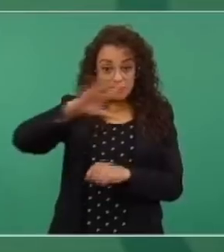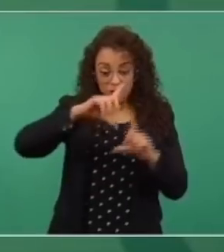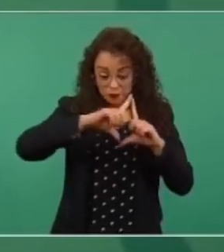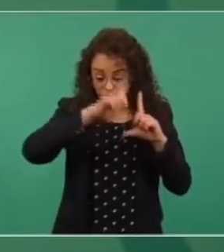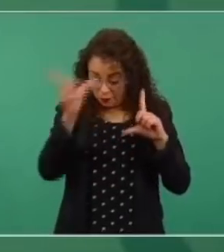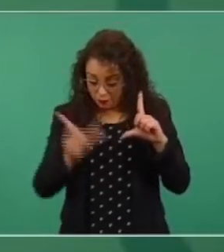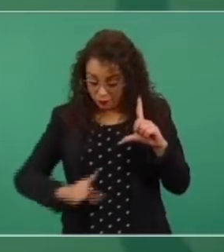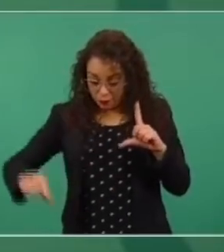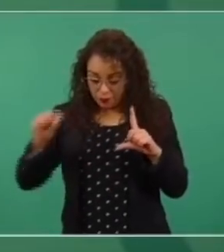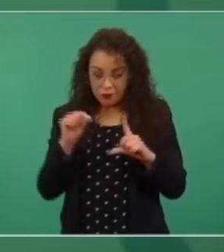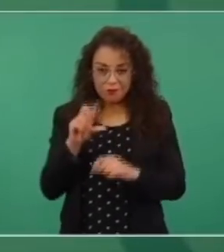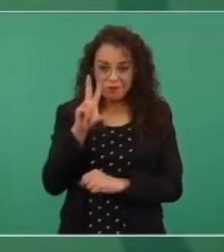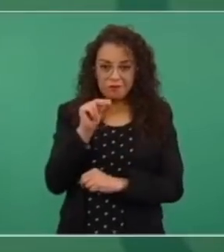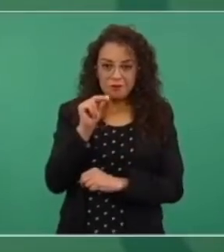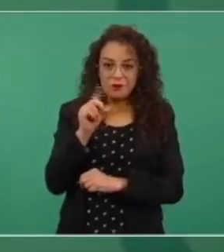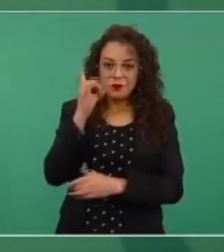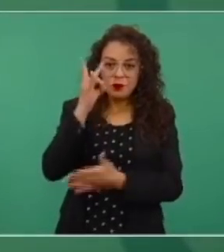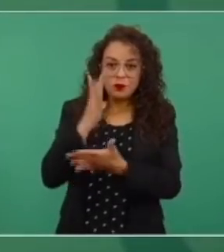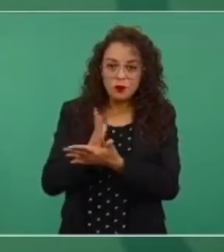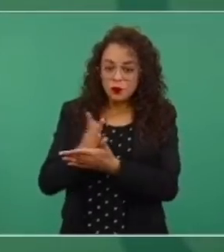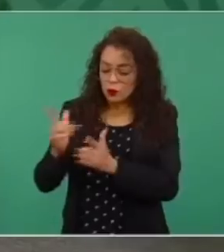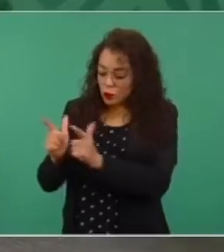facción, de un grupo.